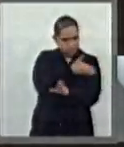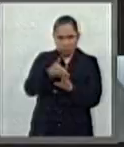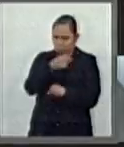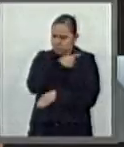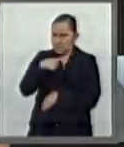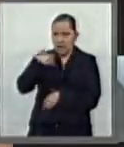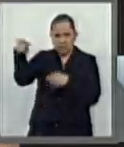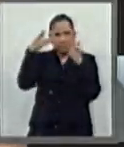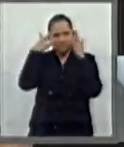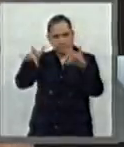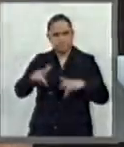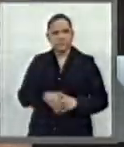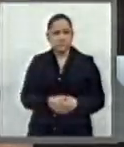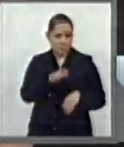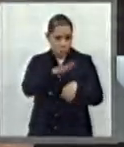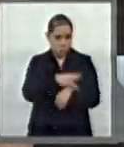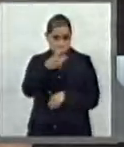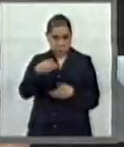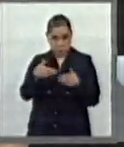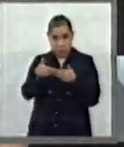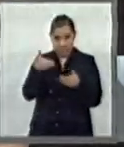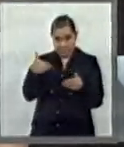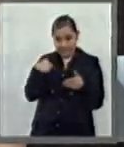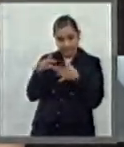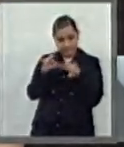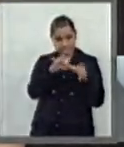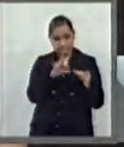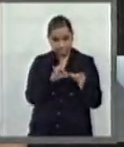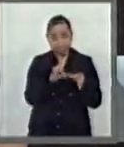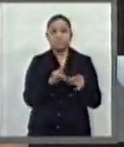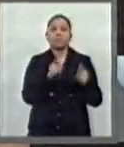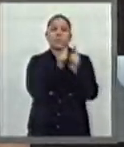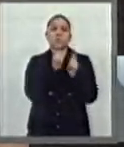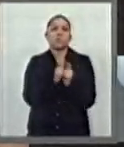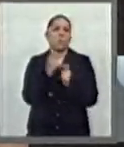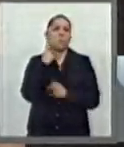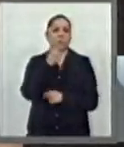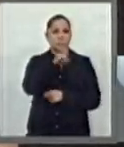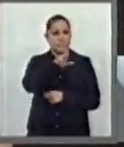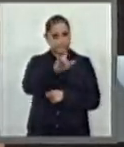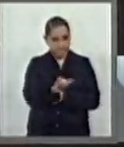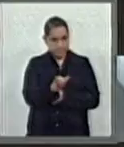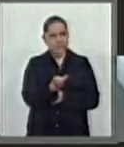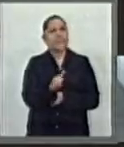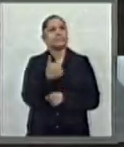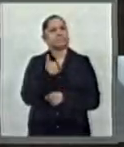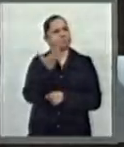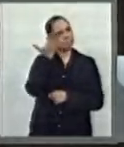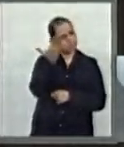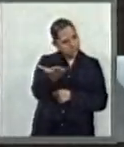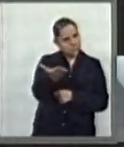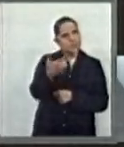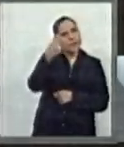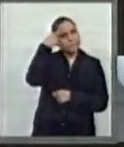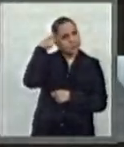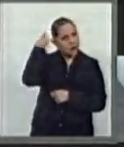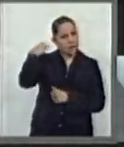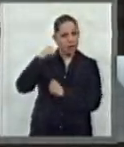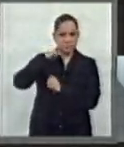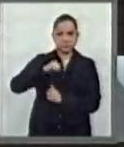lo antes expuesto, el Grupo Parlamentario del Partido Revolucionario Institucional exhorta a la